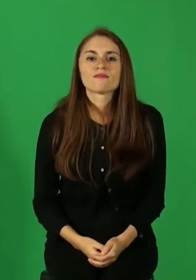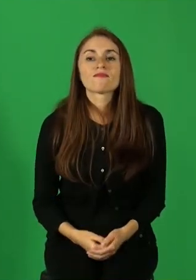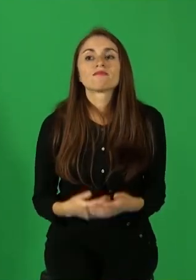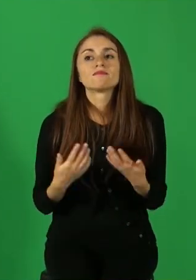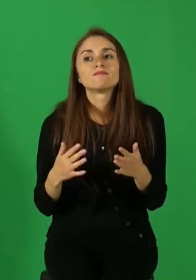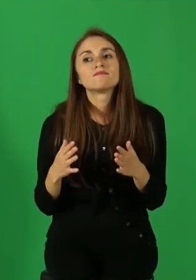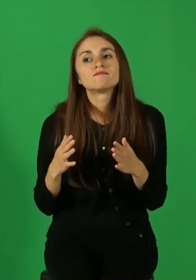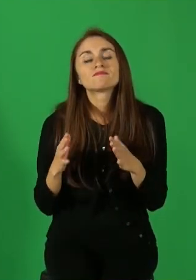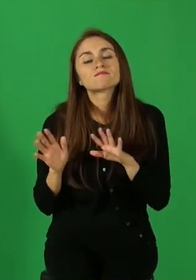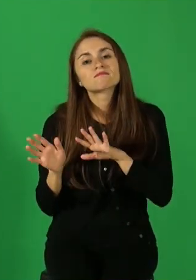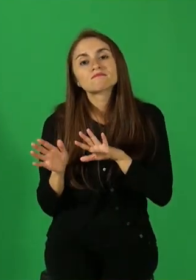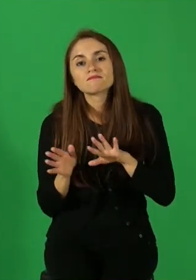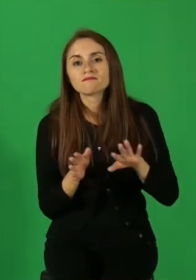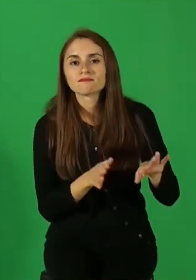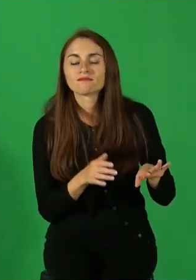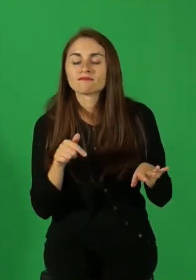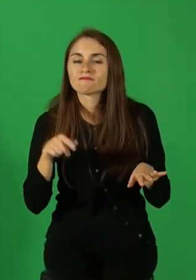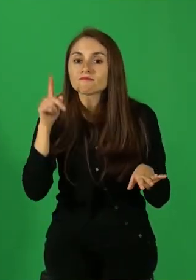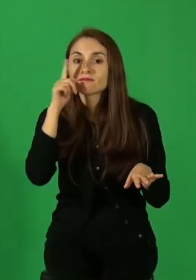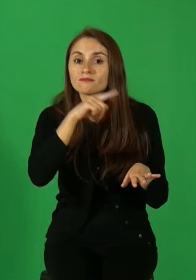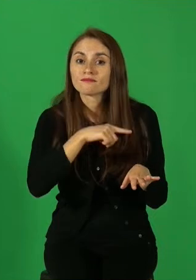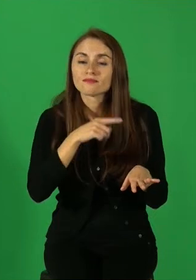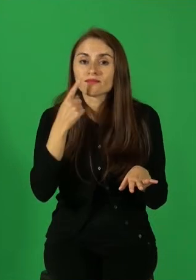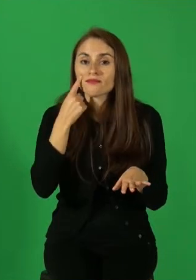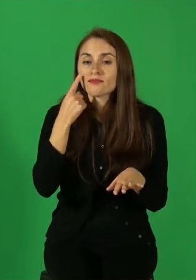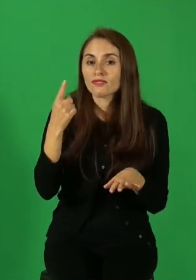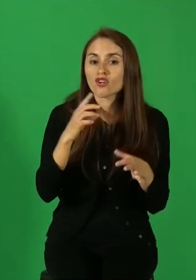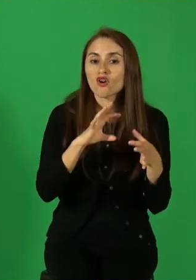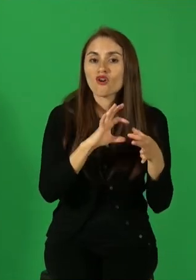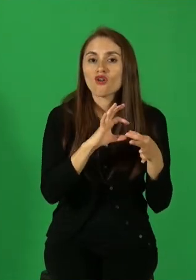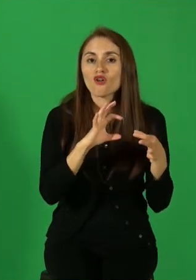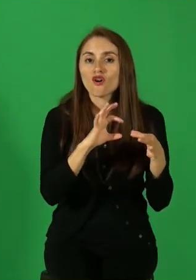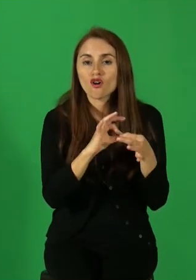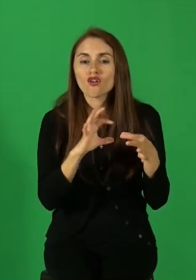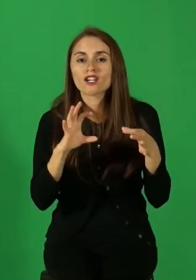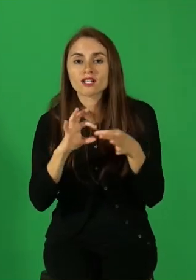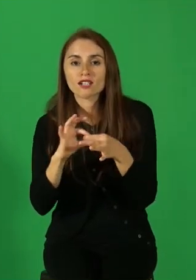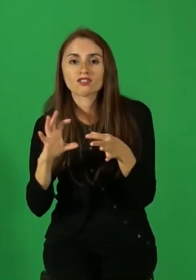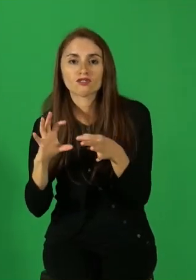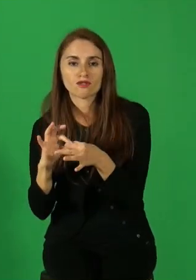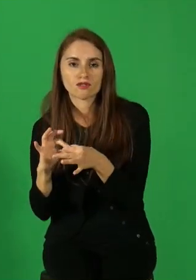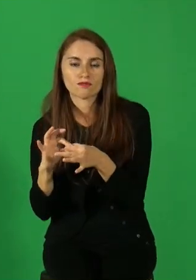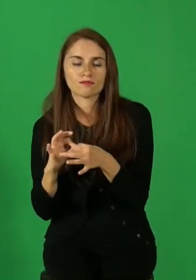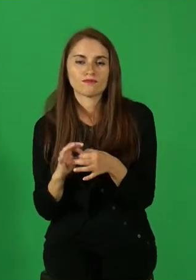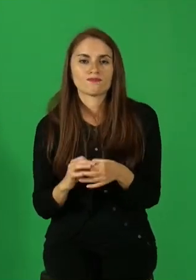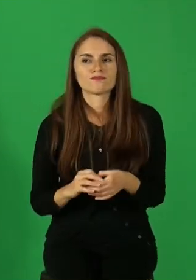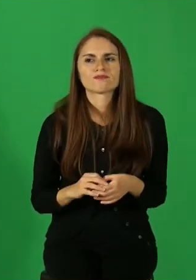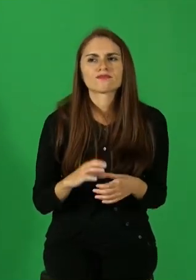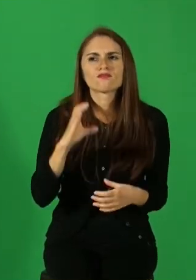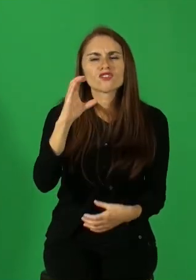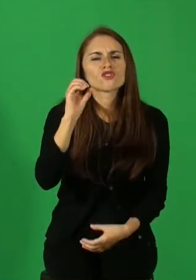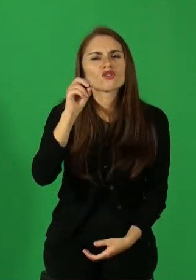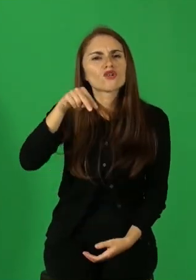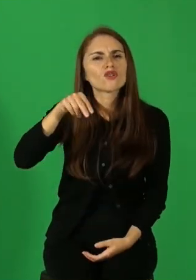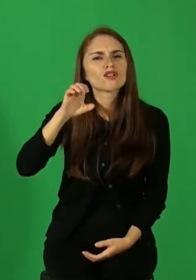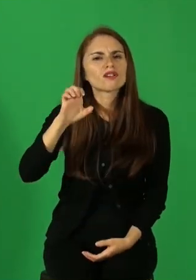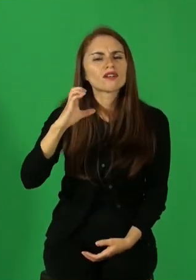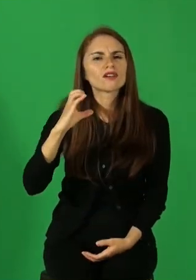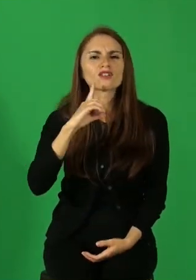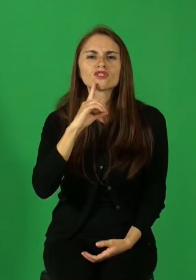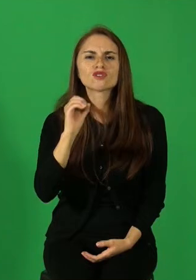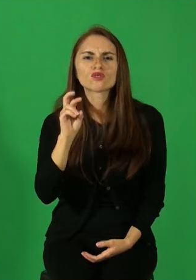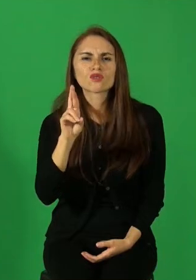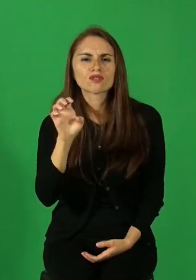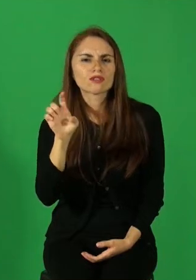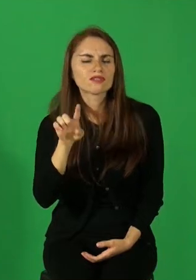Finalmente, vamos a ver los conectores. ¿Qué son los conectores? Los conectores son palabras o